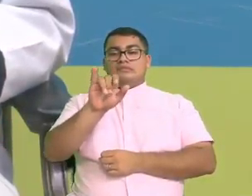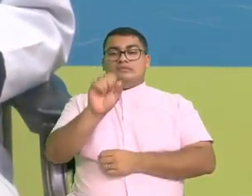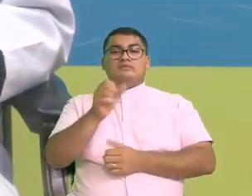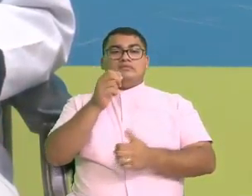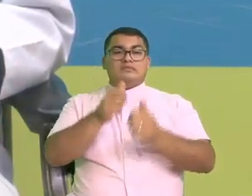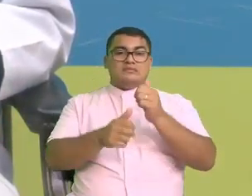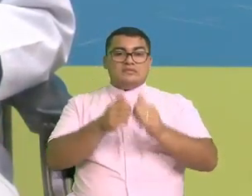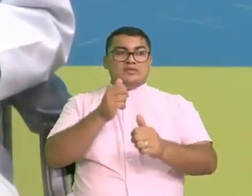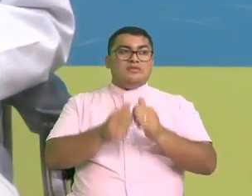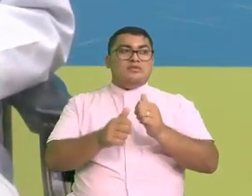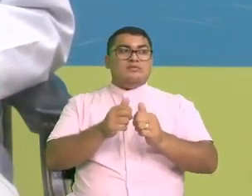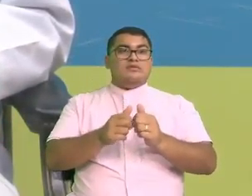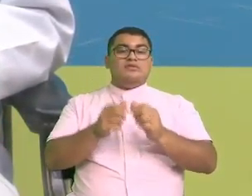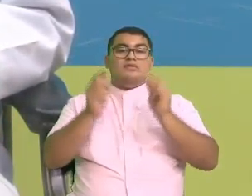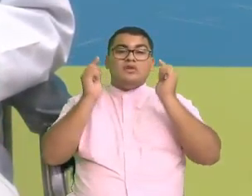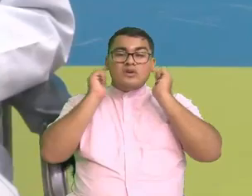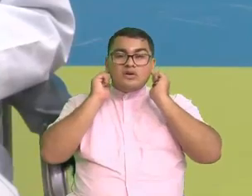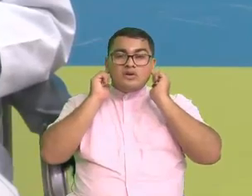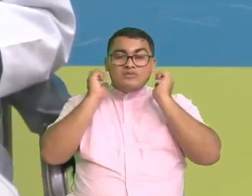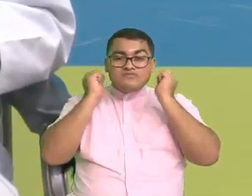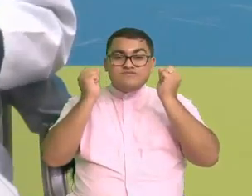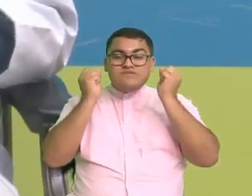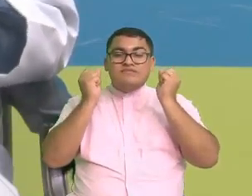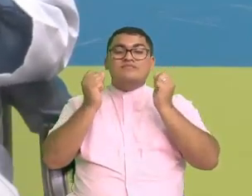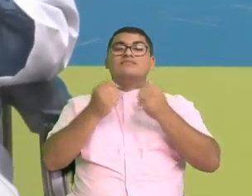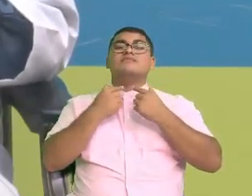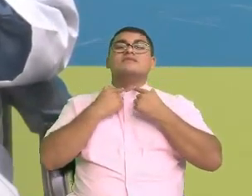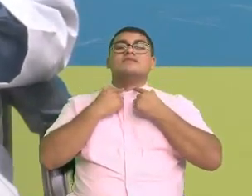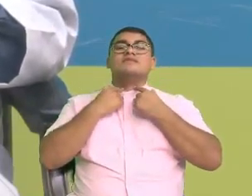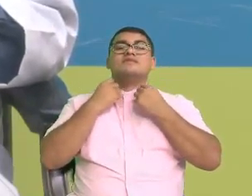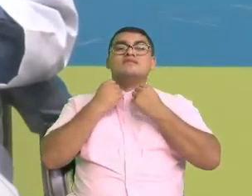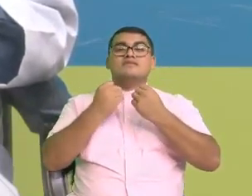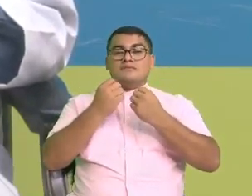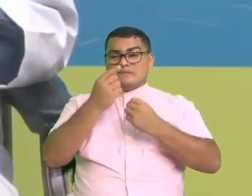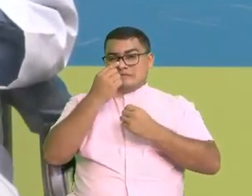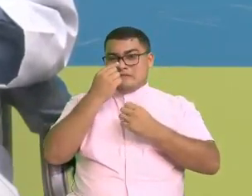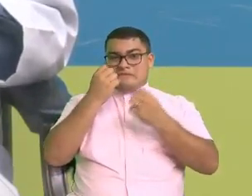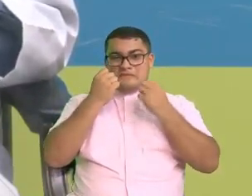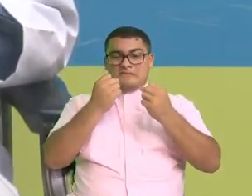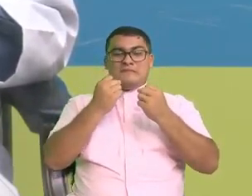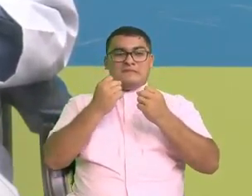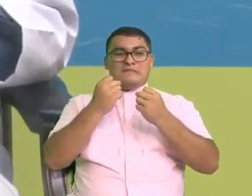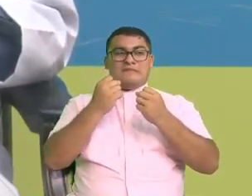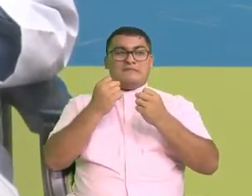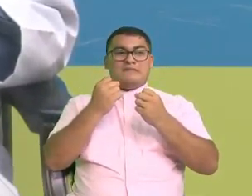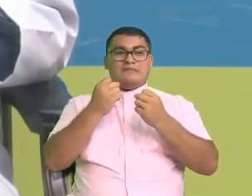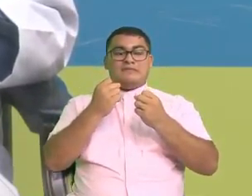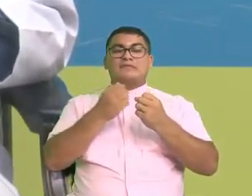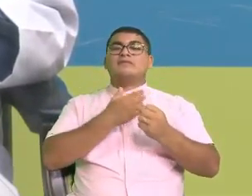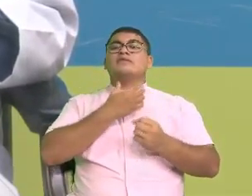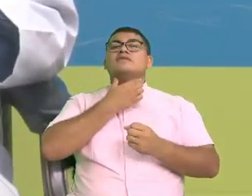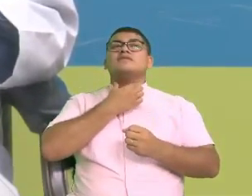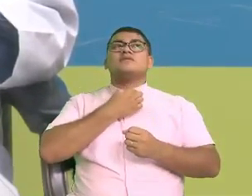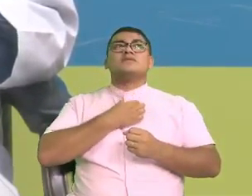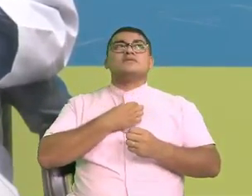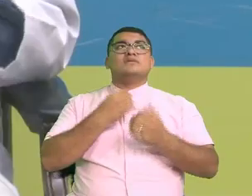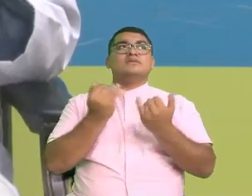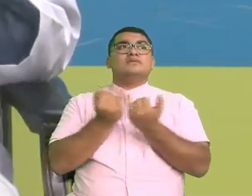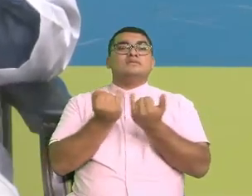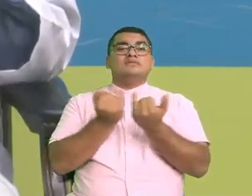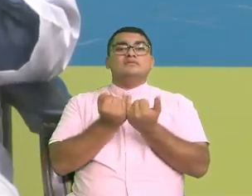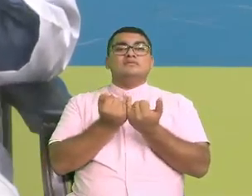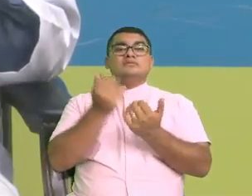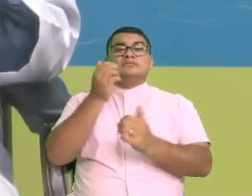está inflamado no solo la nariz, sino que los senos paranasales. Uh-huh. Y la garganta también. Entonces,